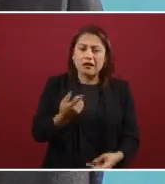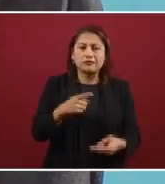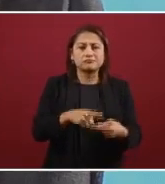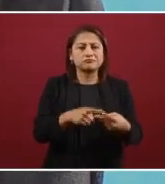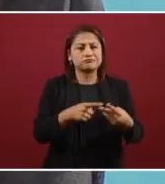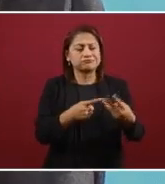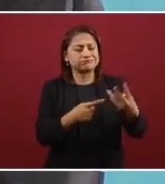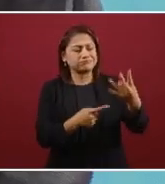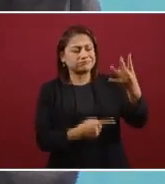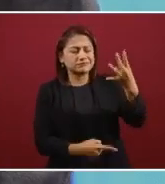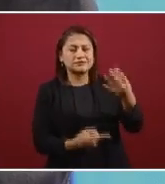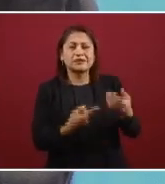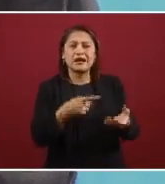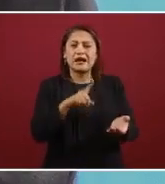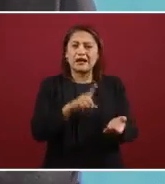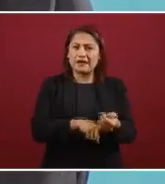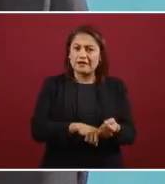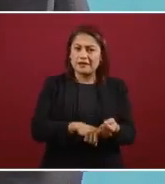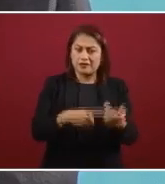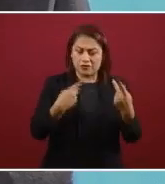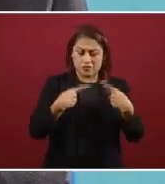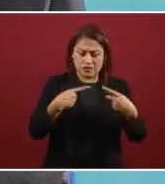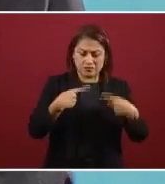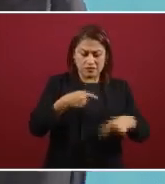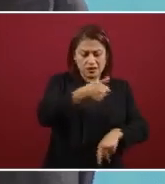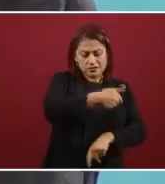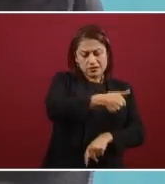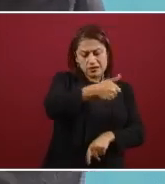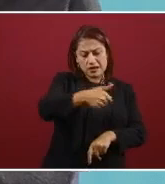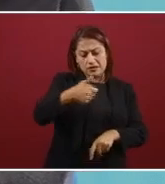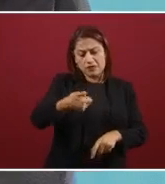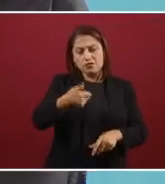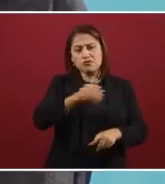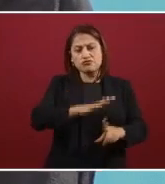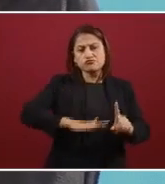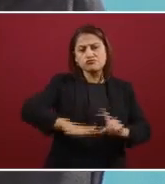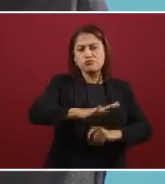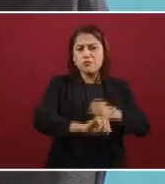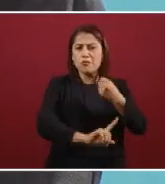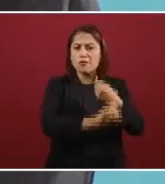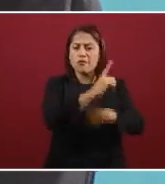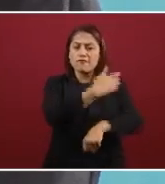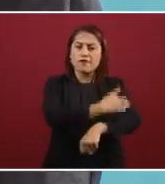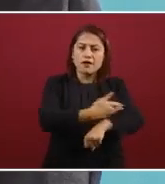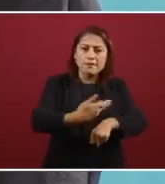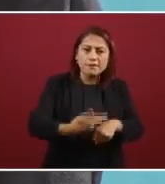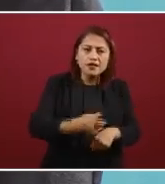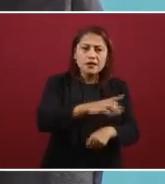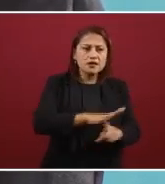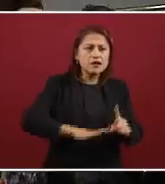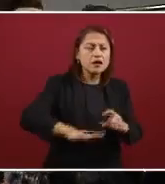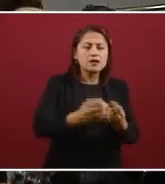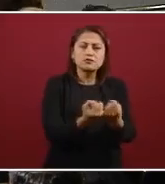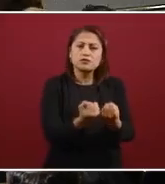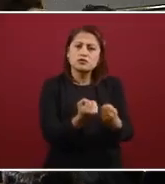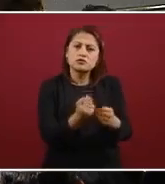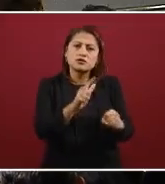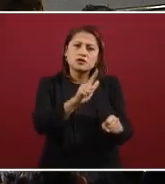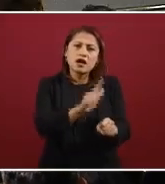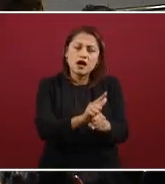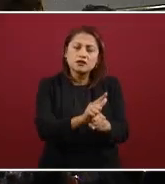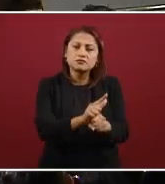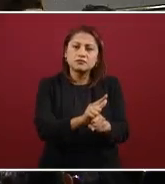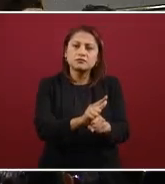que tienen que ver con la conducta individual, familiar, comunitaria y en general social, en